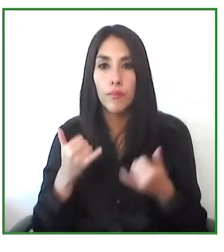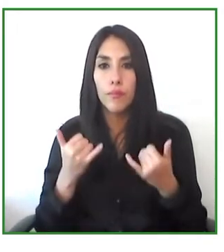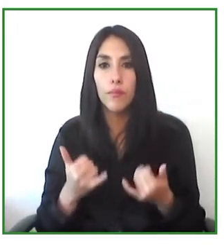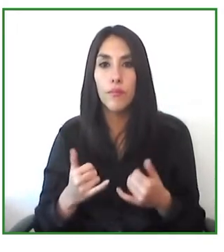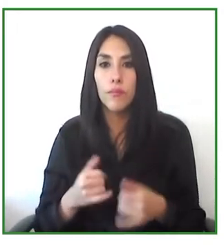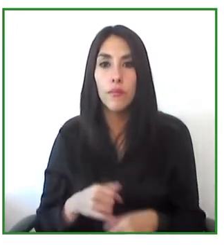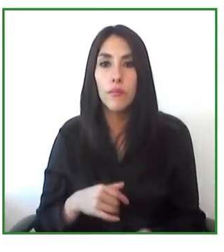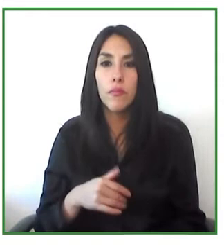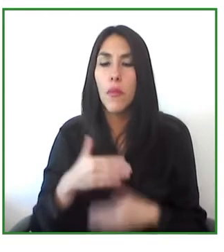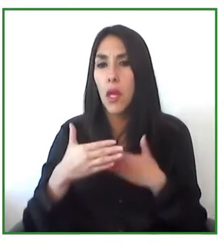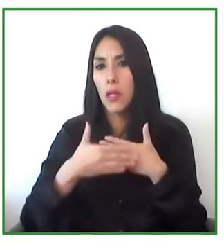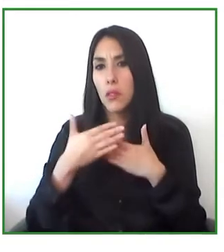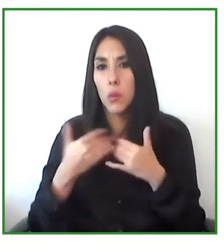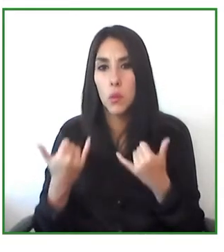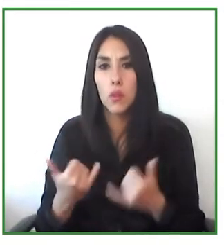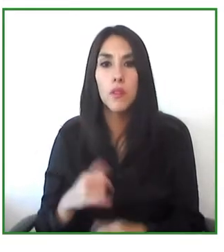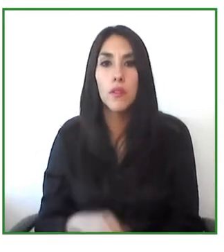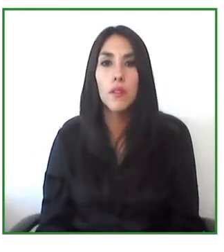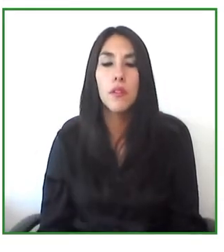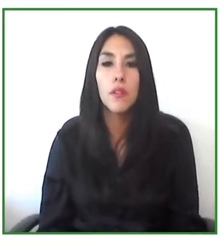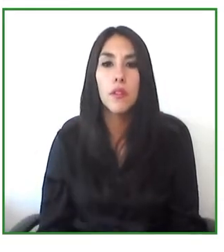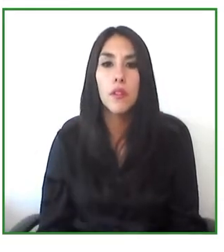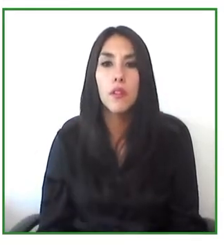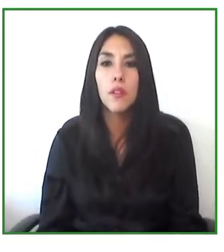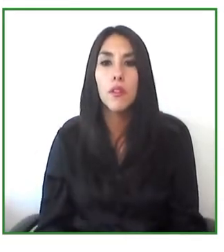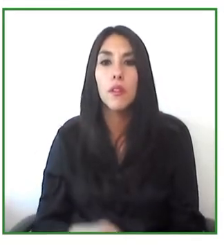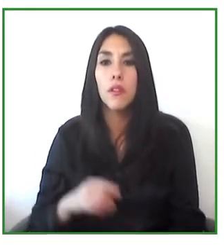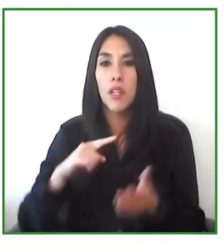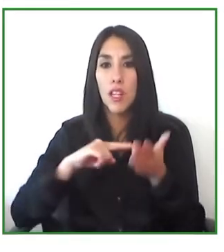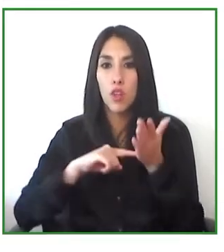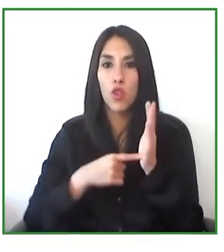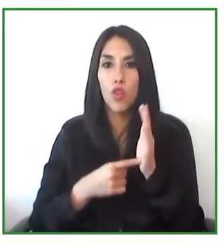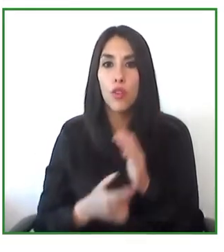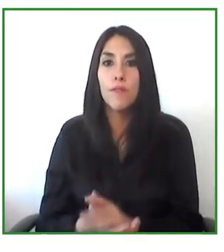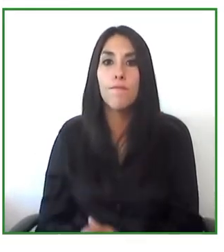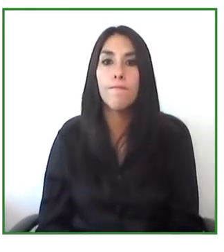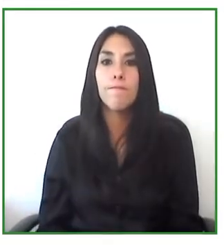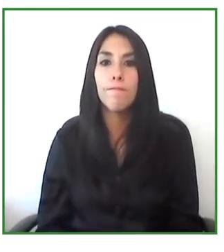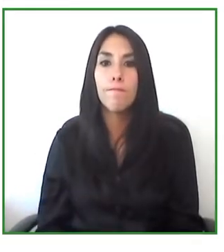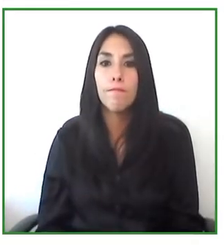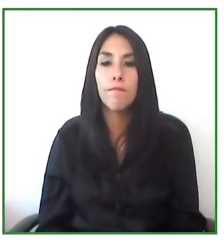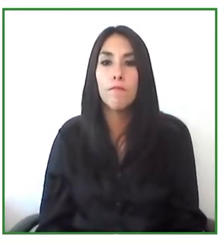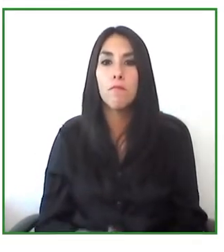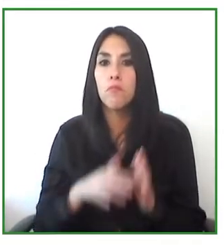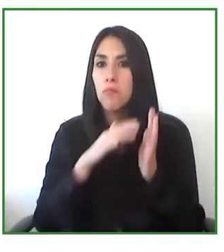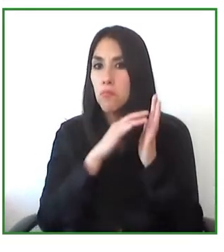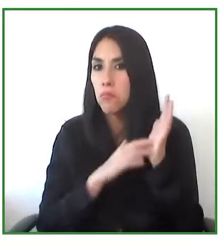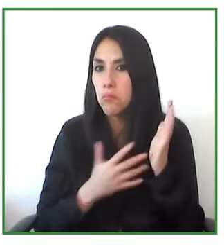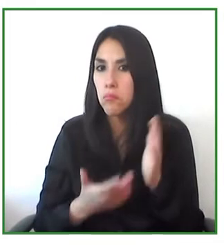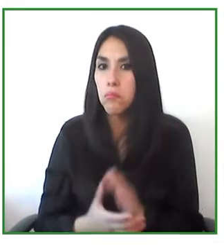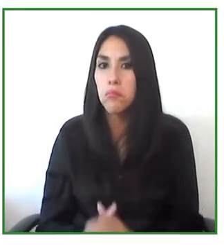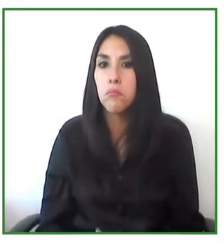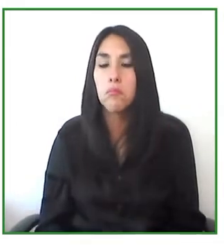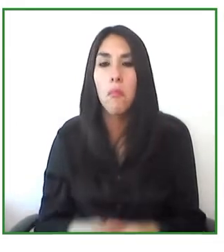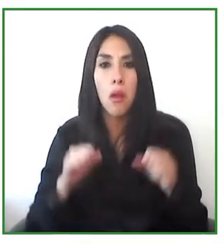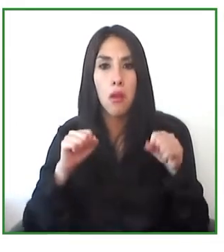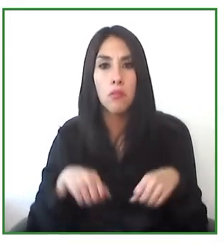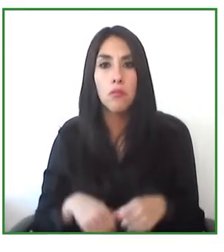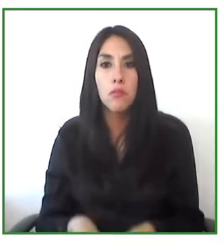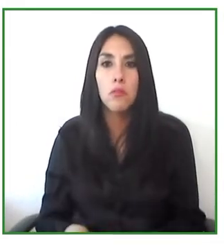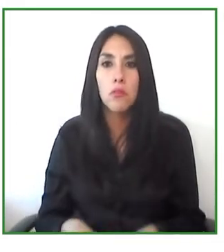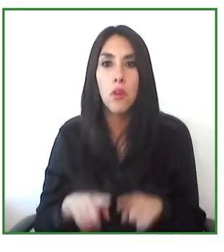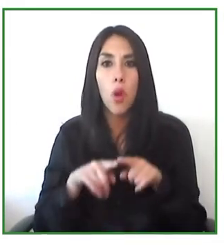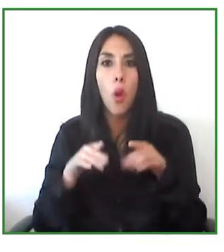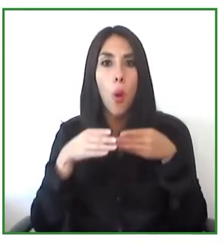digamos, de navegación que podamos dar de manera básica, podemos abrir una puerta a que ellos adquieran